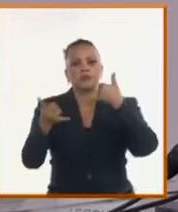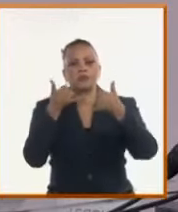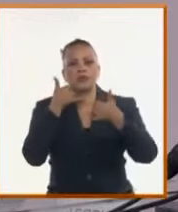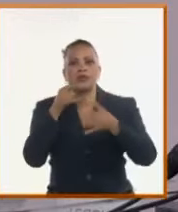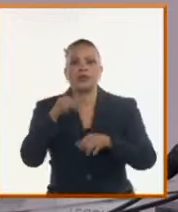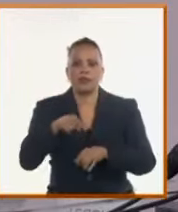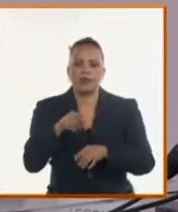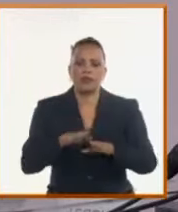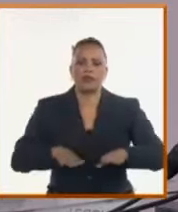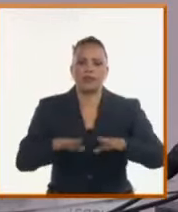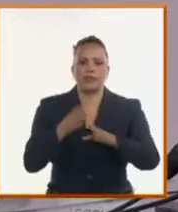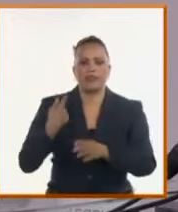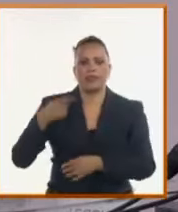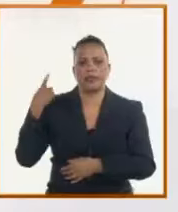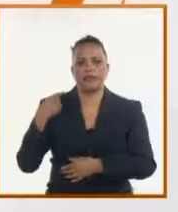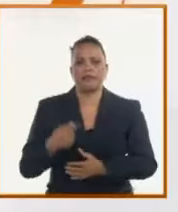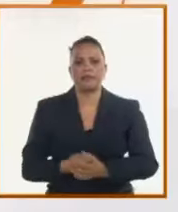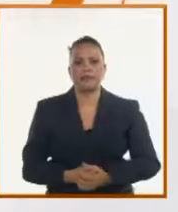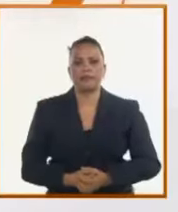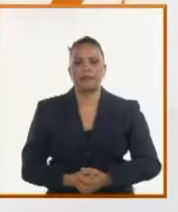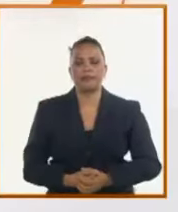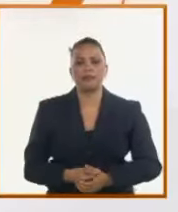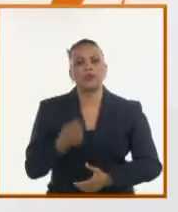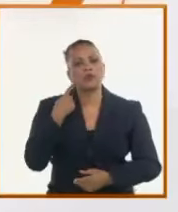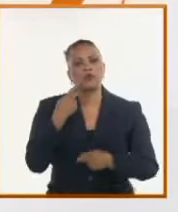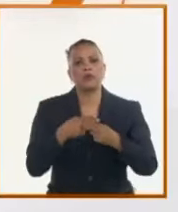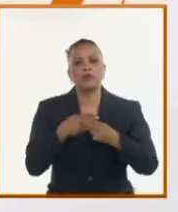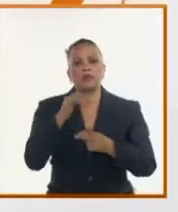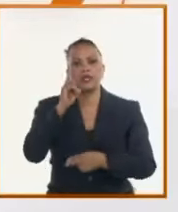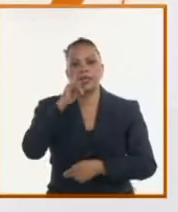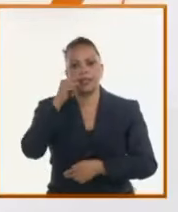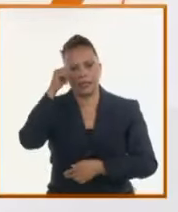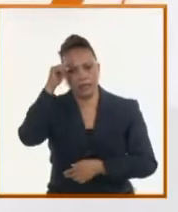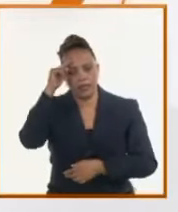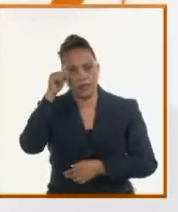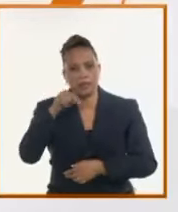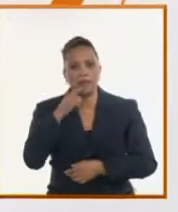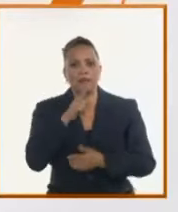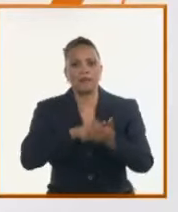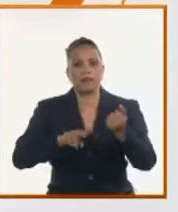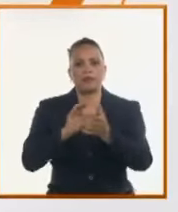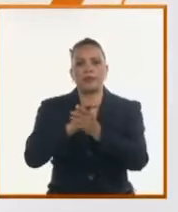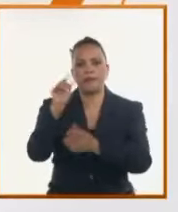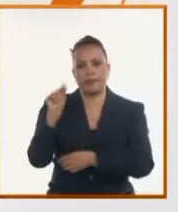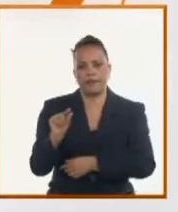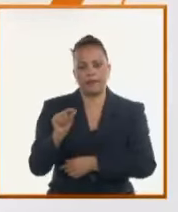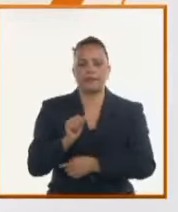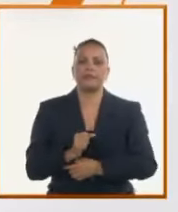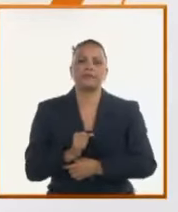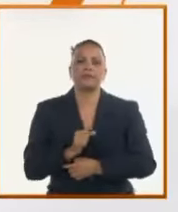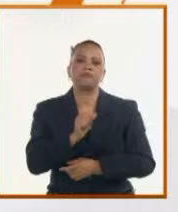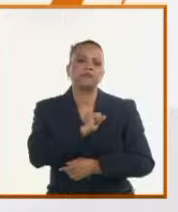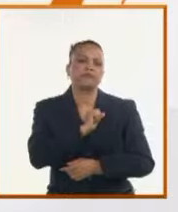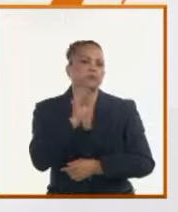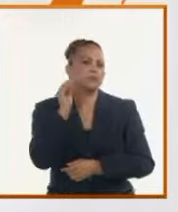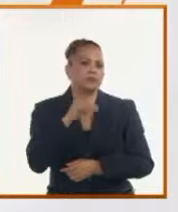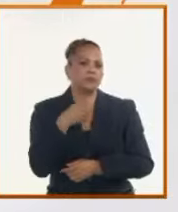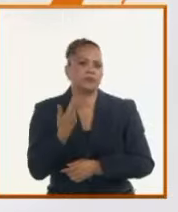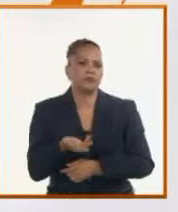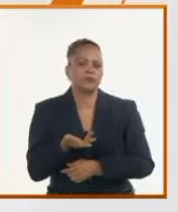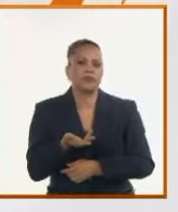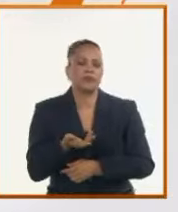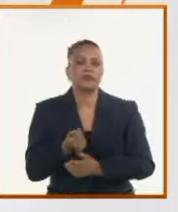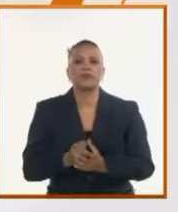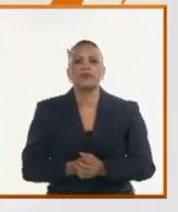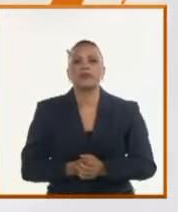tuvimos en la jornada de ayer mire yo me llamo es Molina de aquí de la provincia de mayabeque yo quisiera saber por